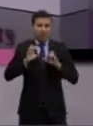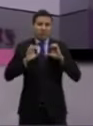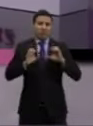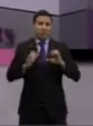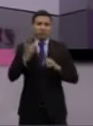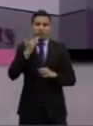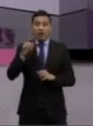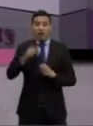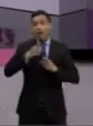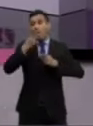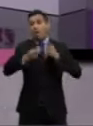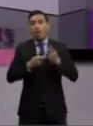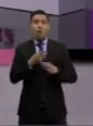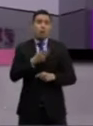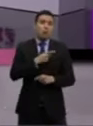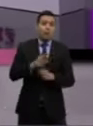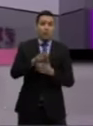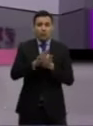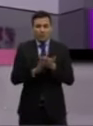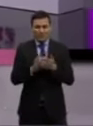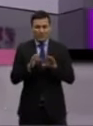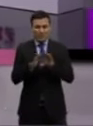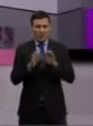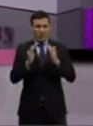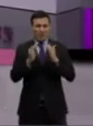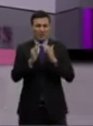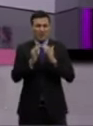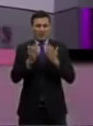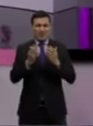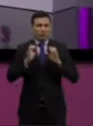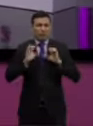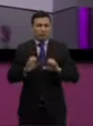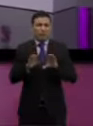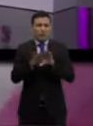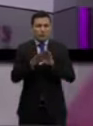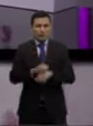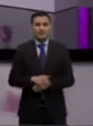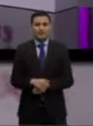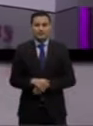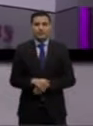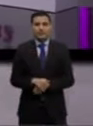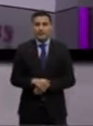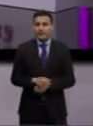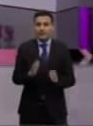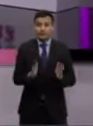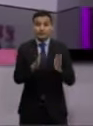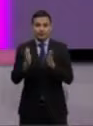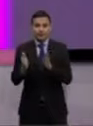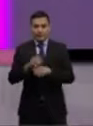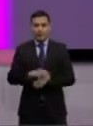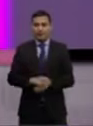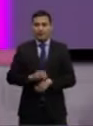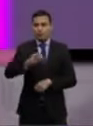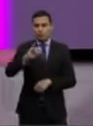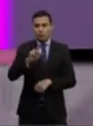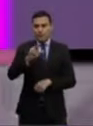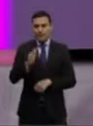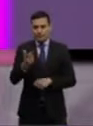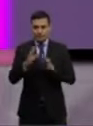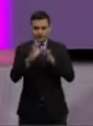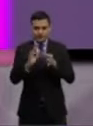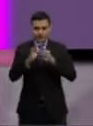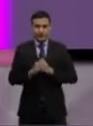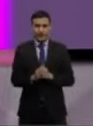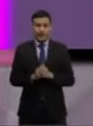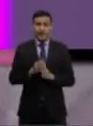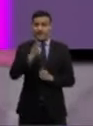la austeridad. Tiempo, Natalia, Julián. Te quedan 21 segundos. Ok, bueno, cierro con estos 21 segundos. Se habla mucho de totalitarismo,